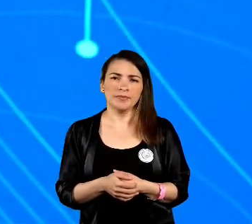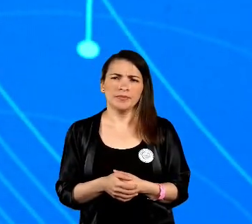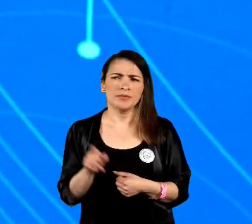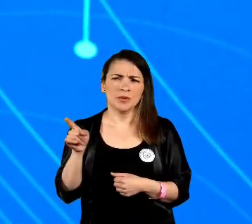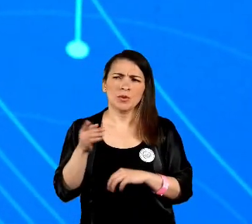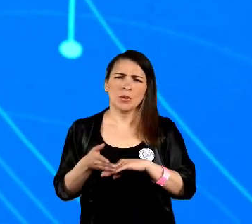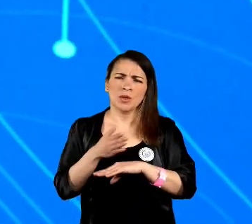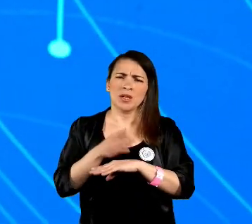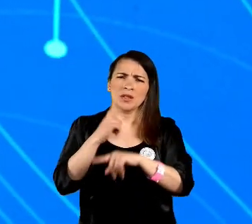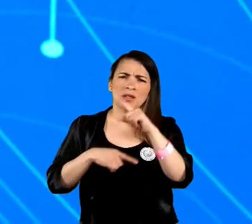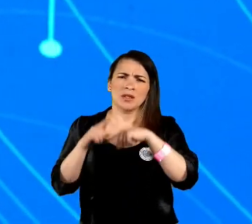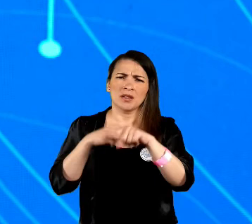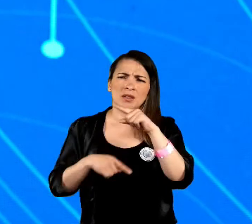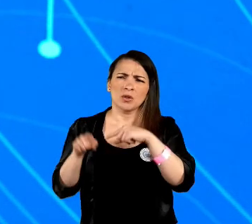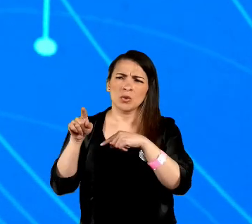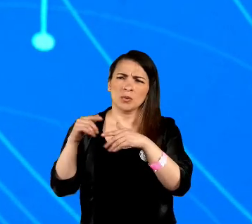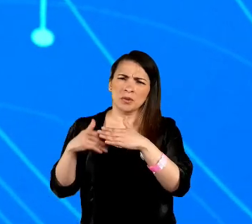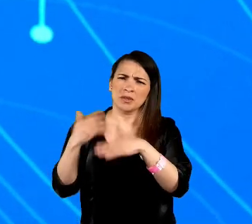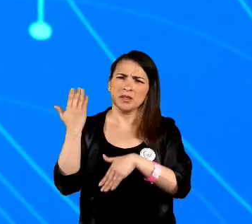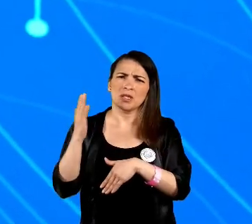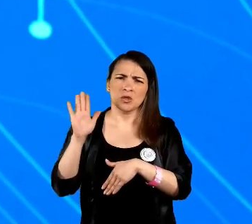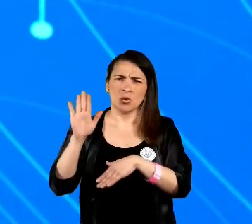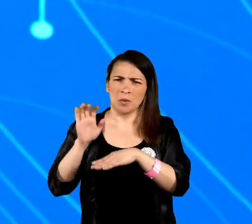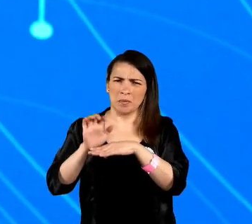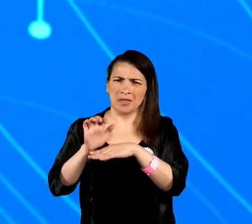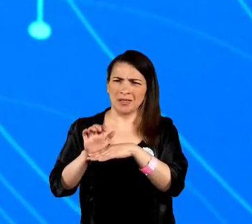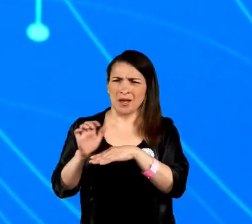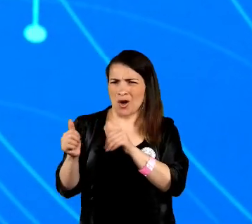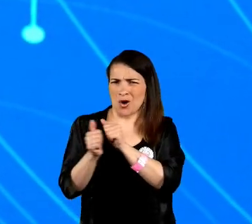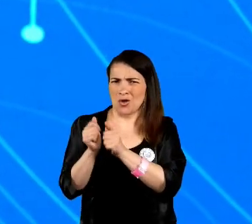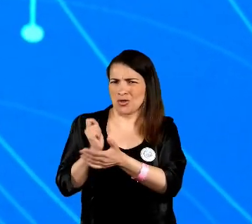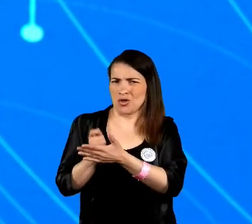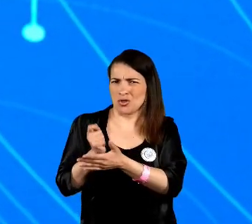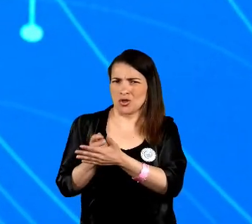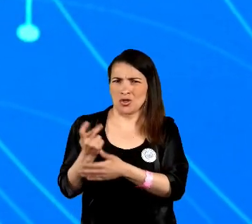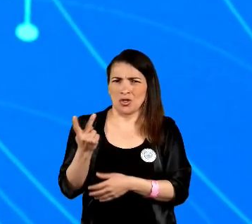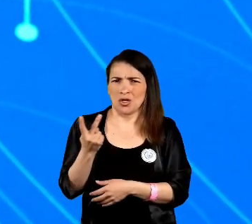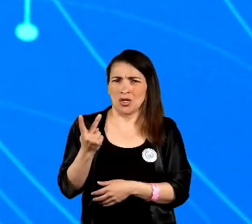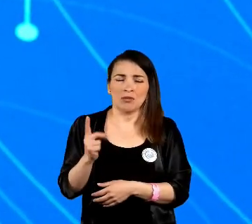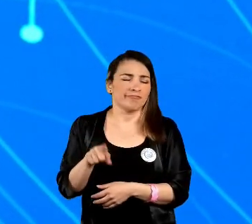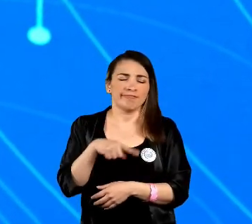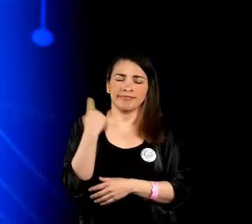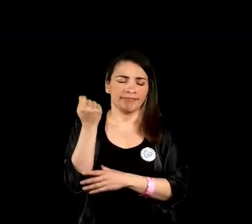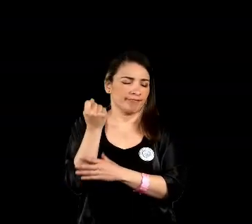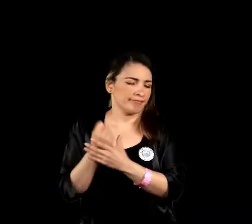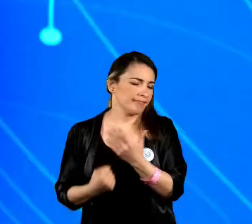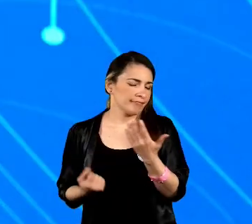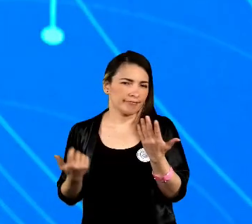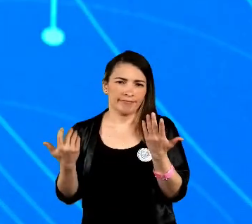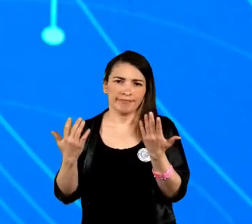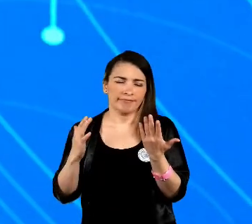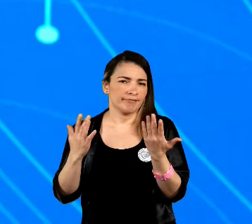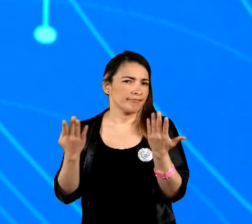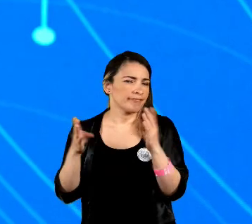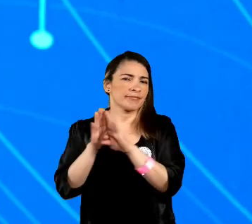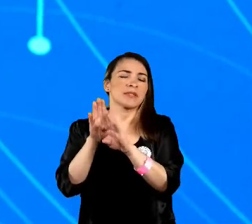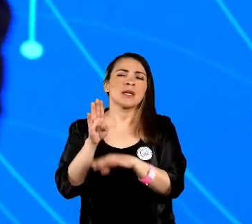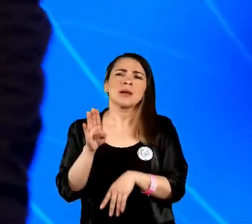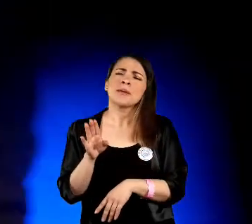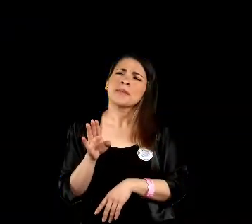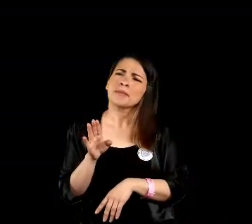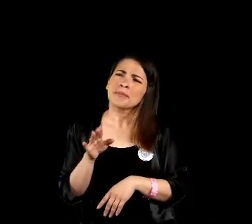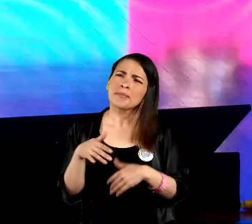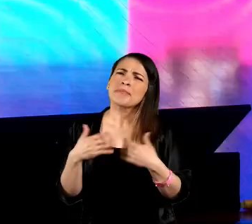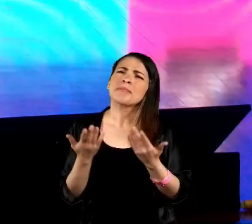comentaste que cuando empezaste con con tu empresa con tu socio quebrarlo Sí y quisiera saber cómo hicieron